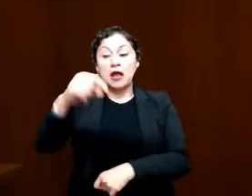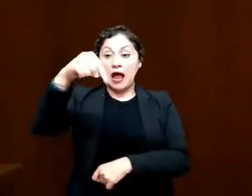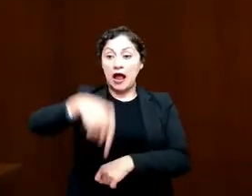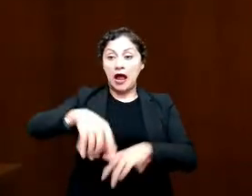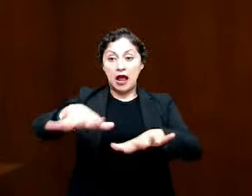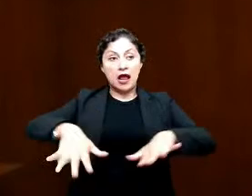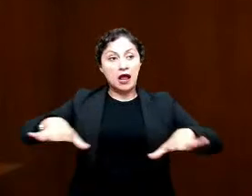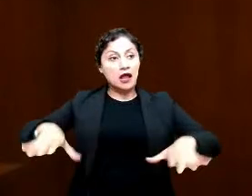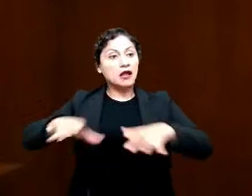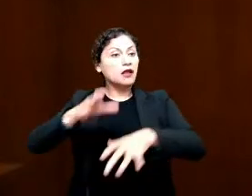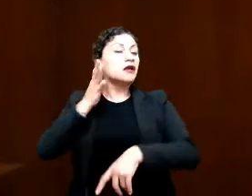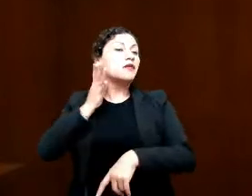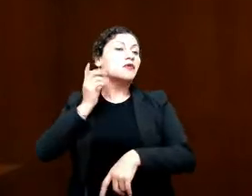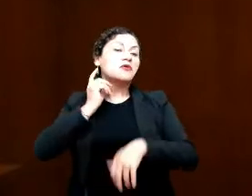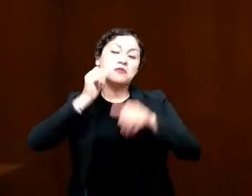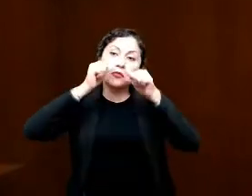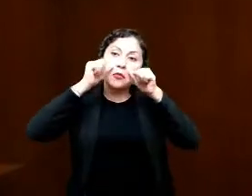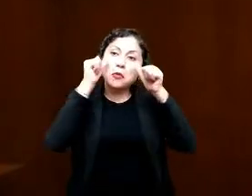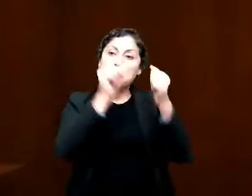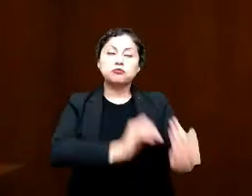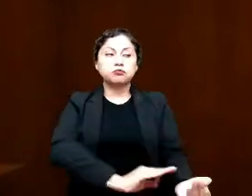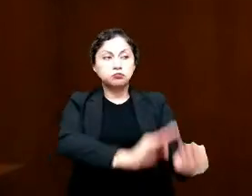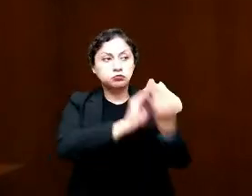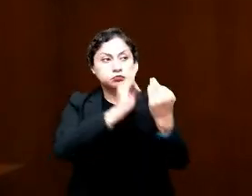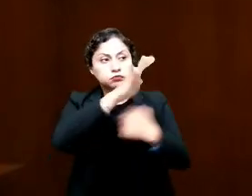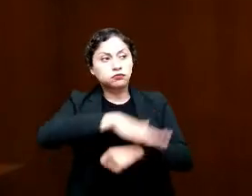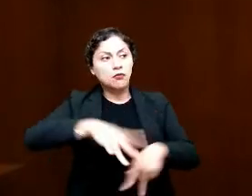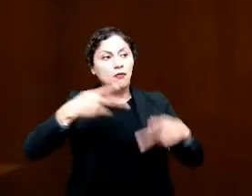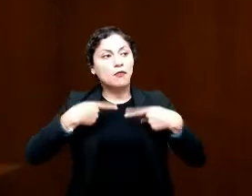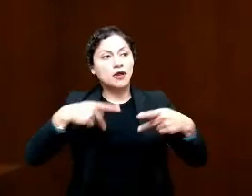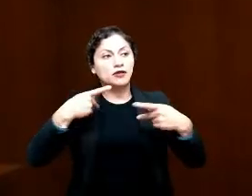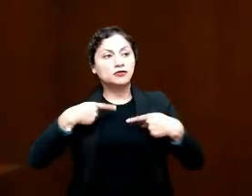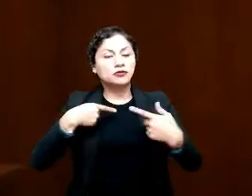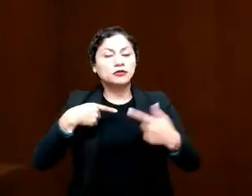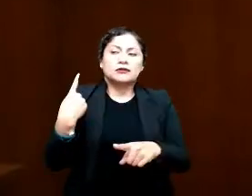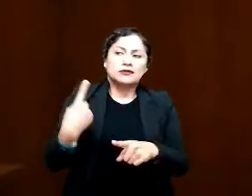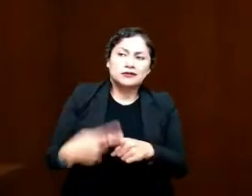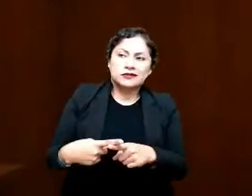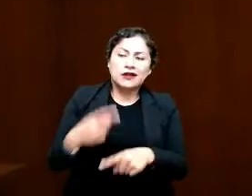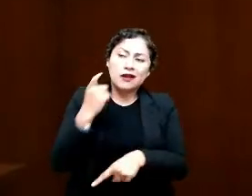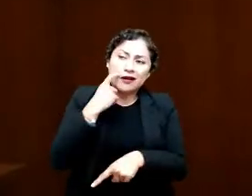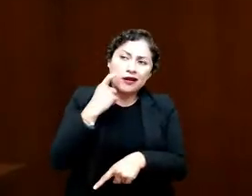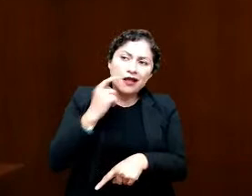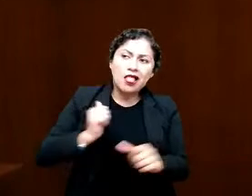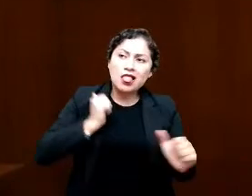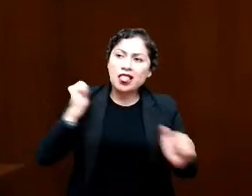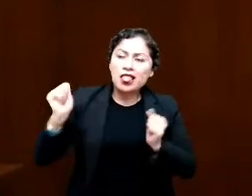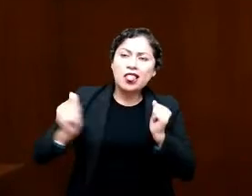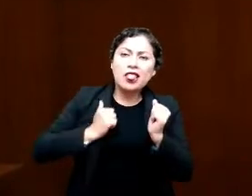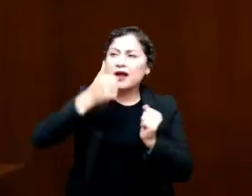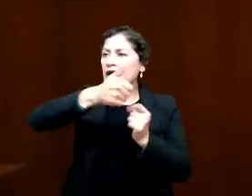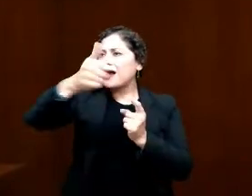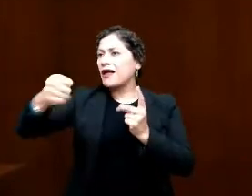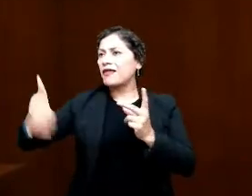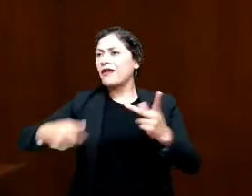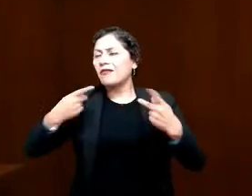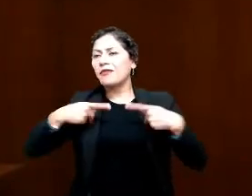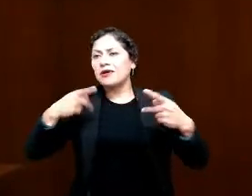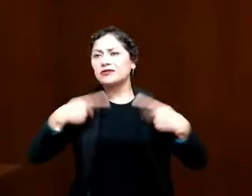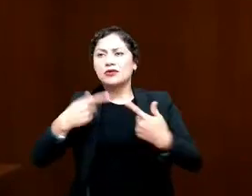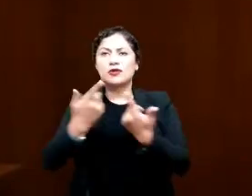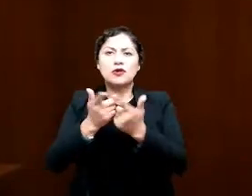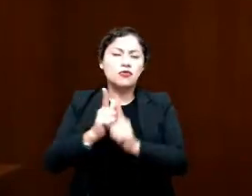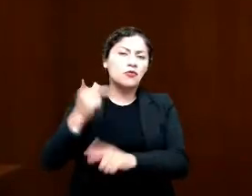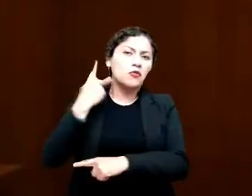única obligación es con la ciudadanía, no con el tema de quiénes son las ambiciones que esconden a uno u otro en sus